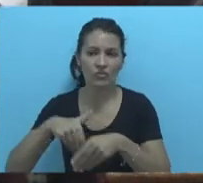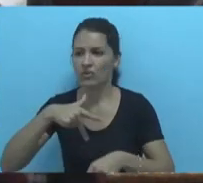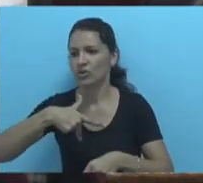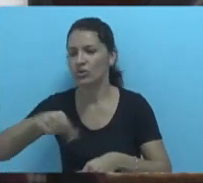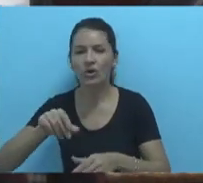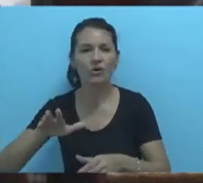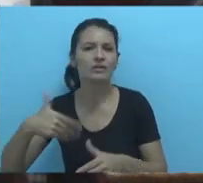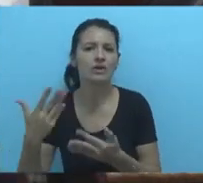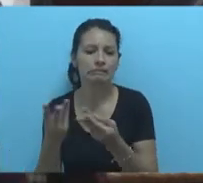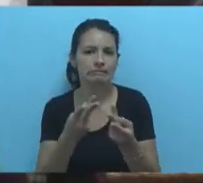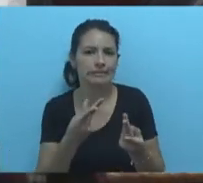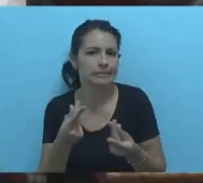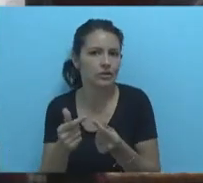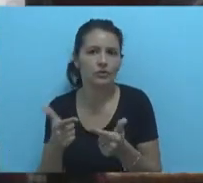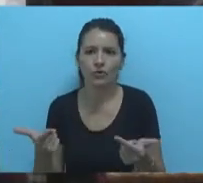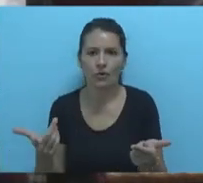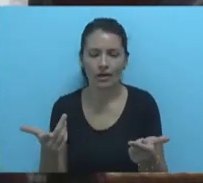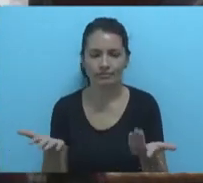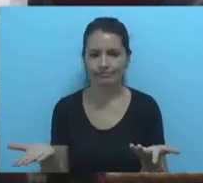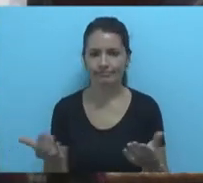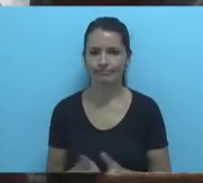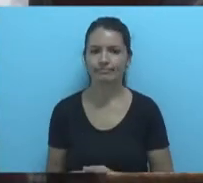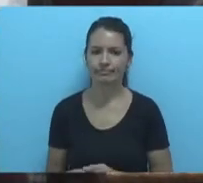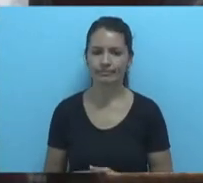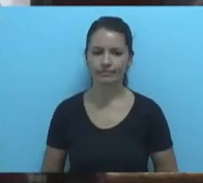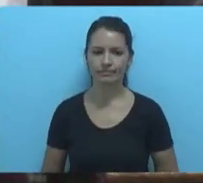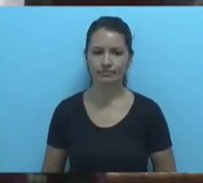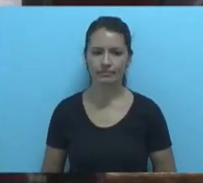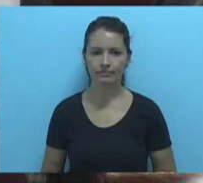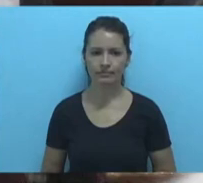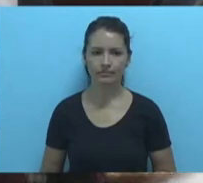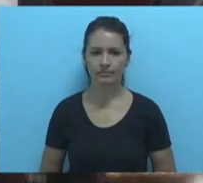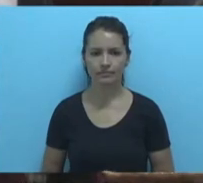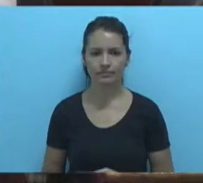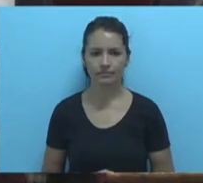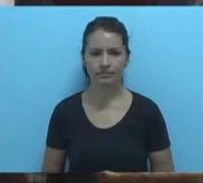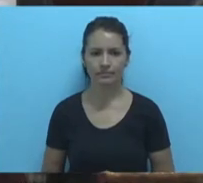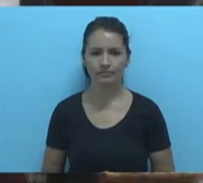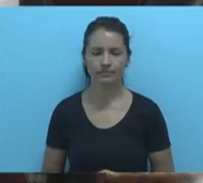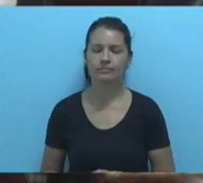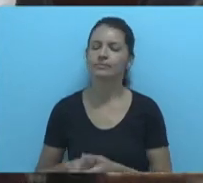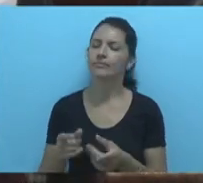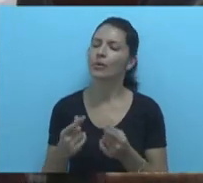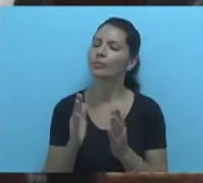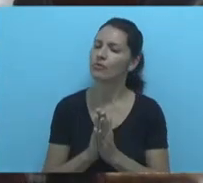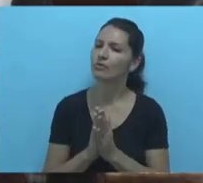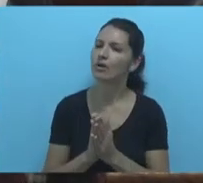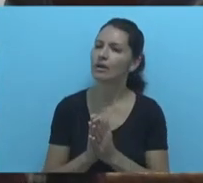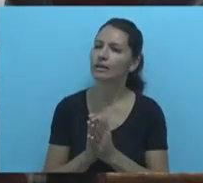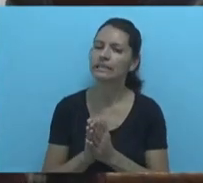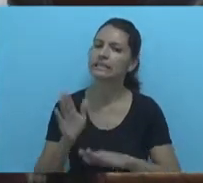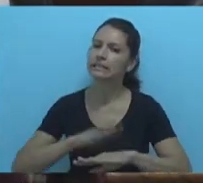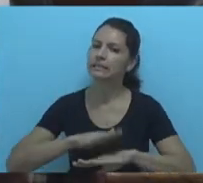pedimos, obviamente, que los recursos vuelvan a la provincia de Santa Fe y las obras se ejecuten, también creo que hay que pedir con la misma firmeza